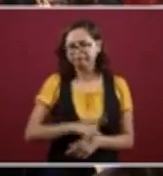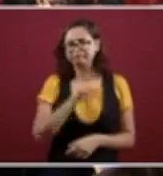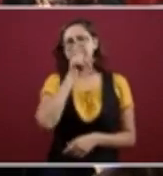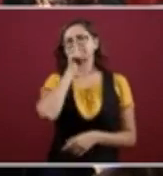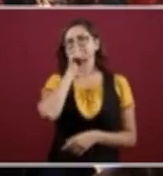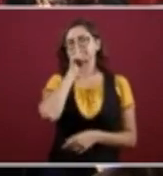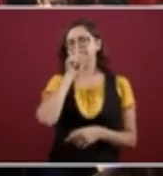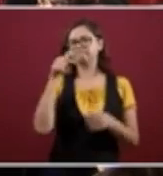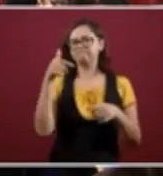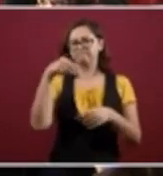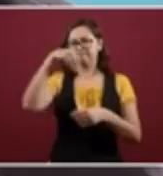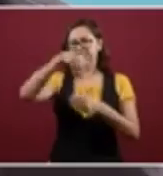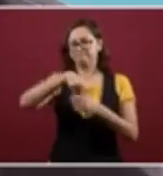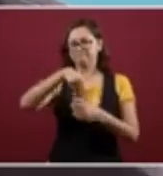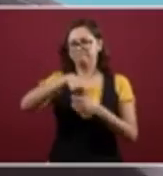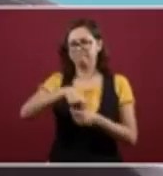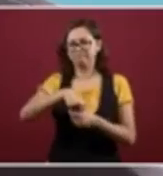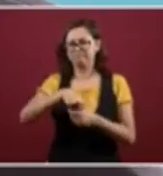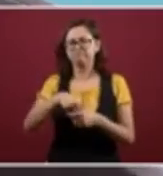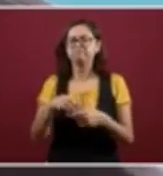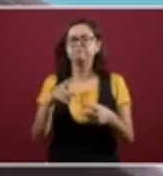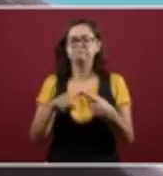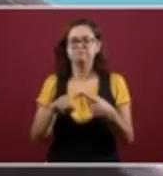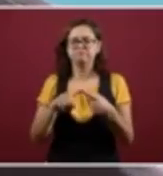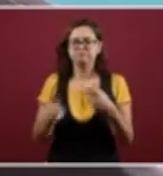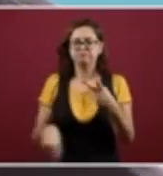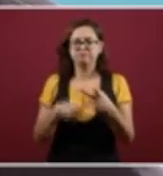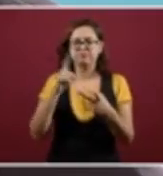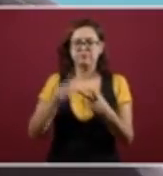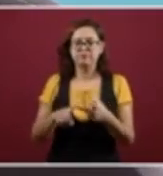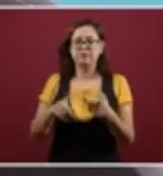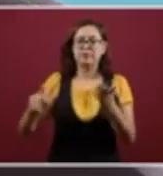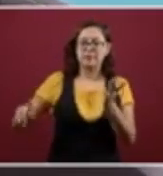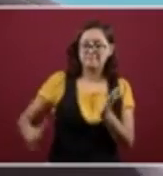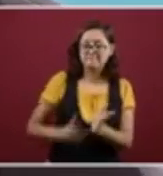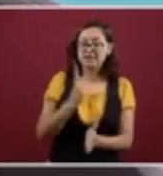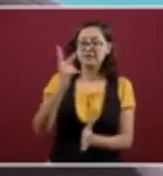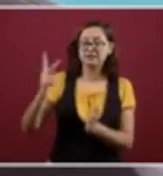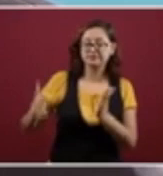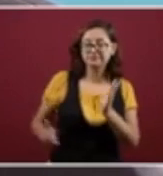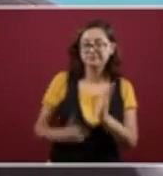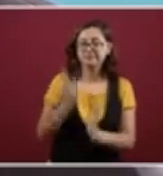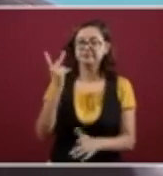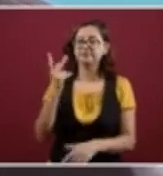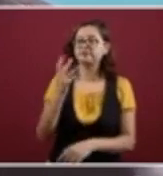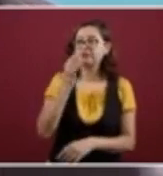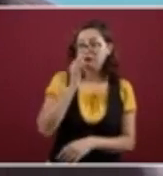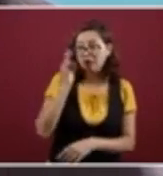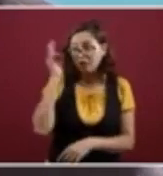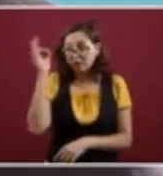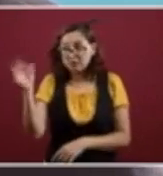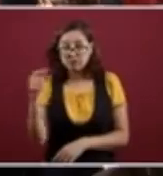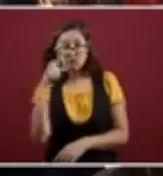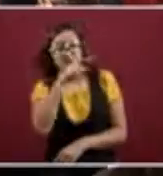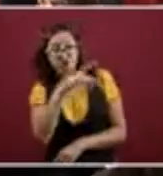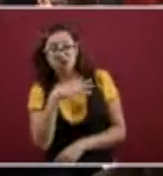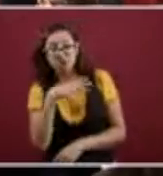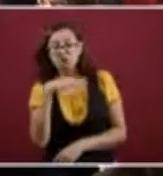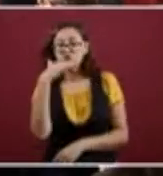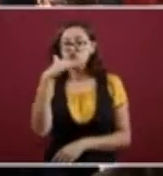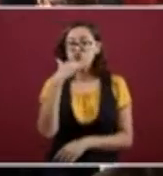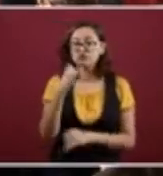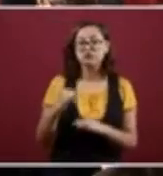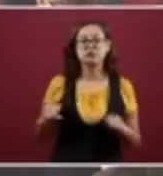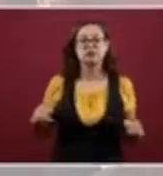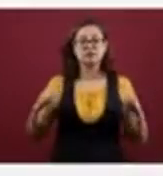de la información que se proporciona. El acompañamiento en cada una de las diligencias, el acompañamiento a los ciudadanos en cada una de las dependencias